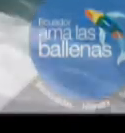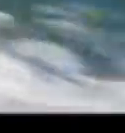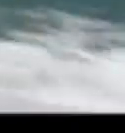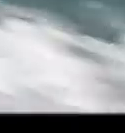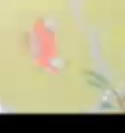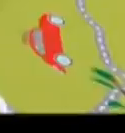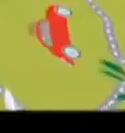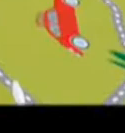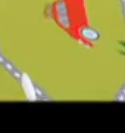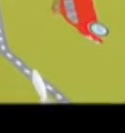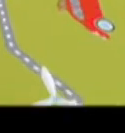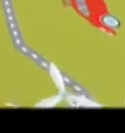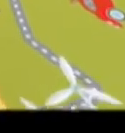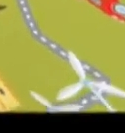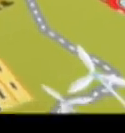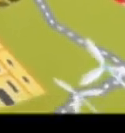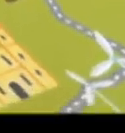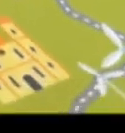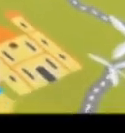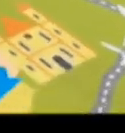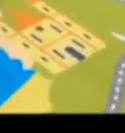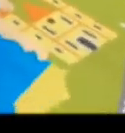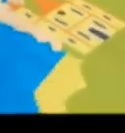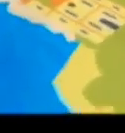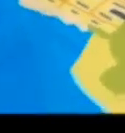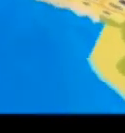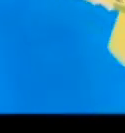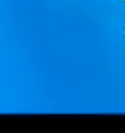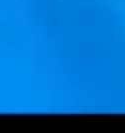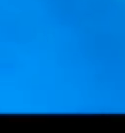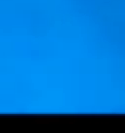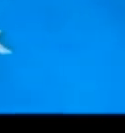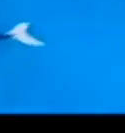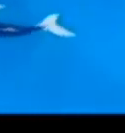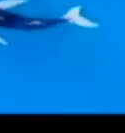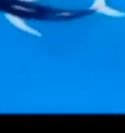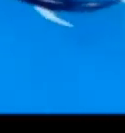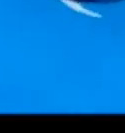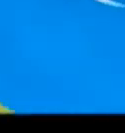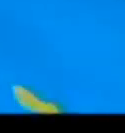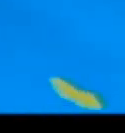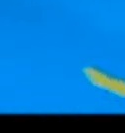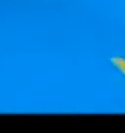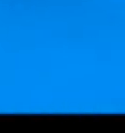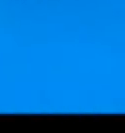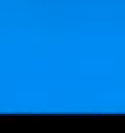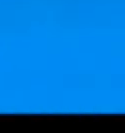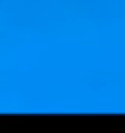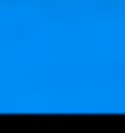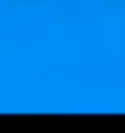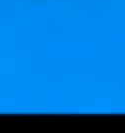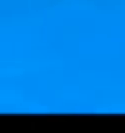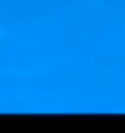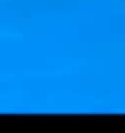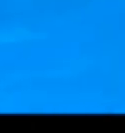las playas de El Oro, Santa Elena, Manabí y Esmeraldas.